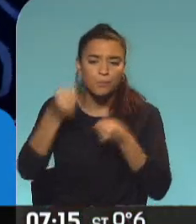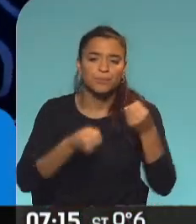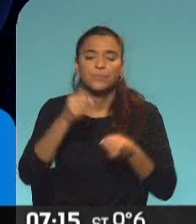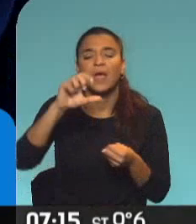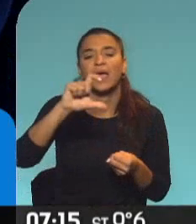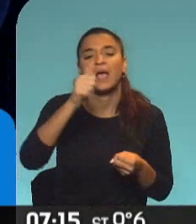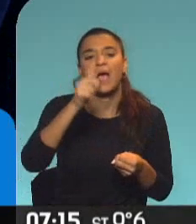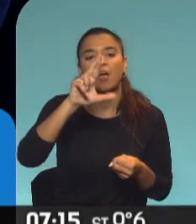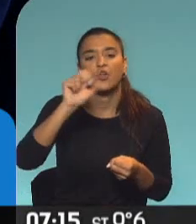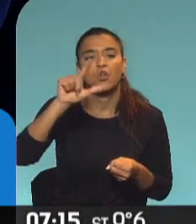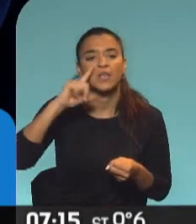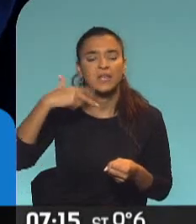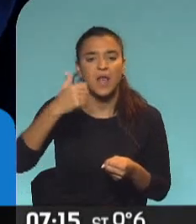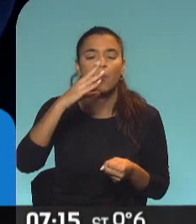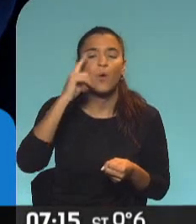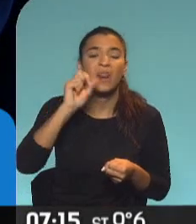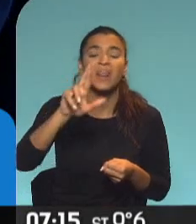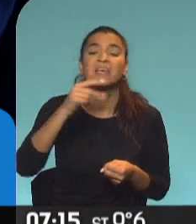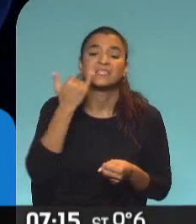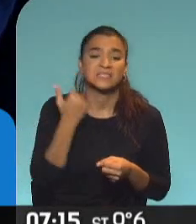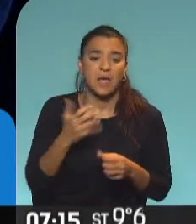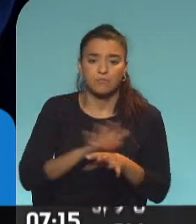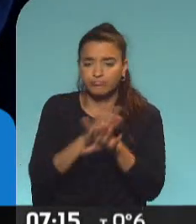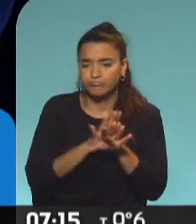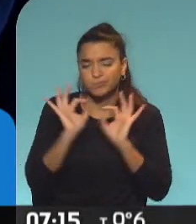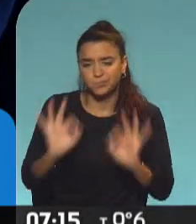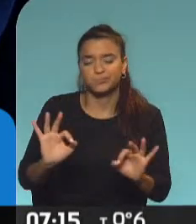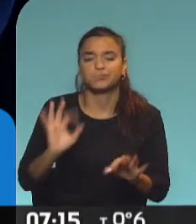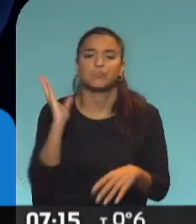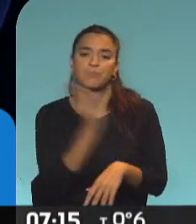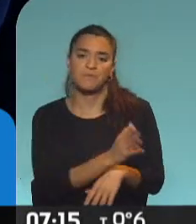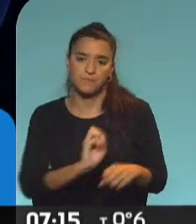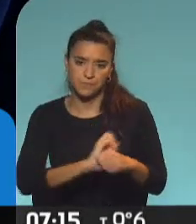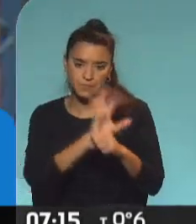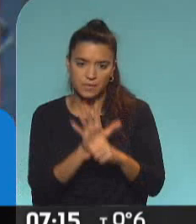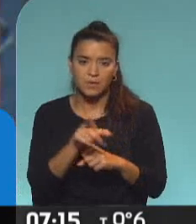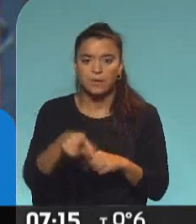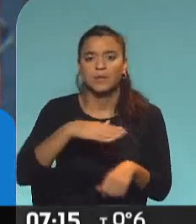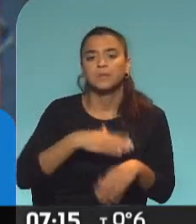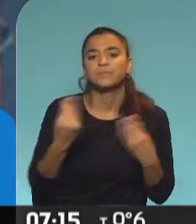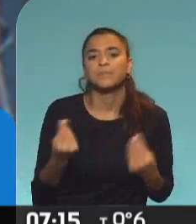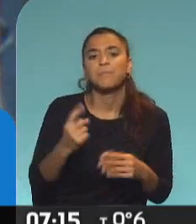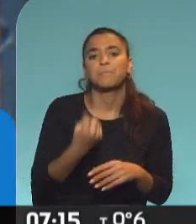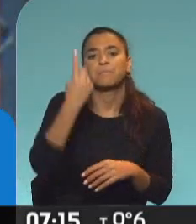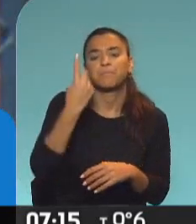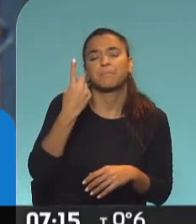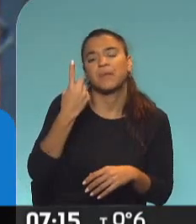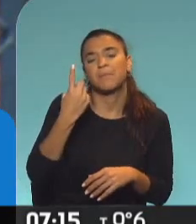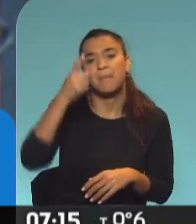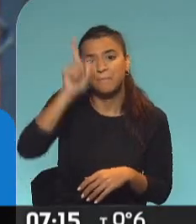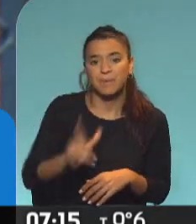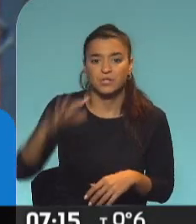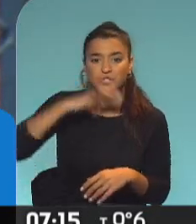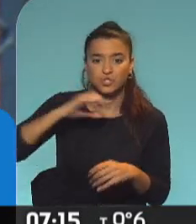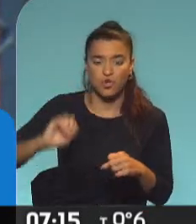duer ya se encuentra recuperada tras haberse curado de kobe de 19 en el marco de lo que fue el primer caso en el